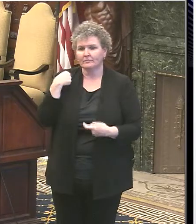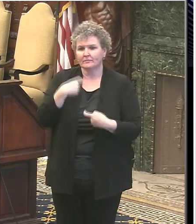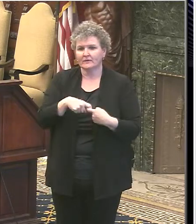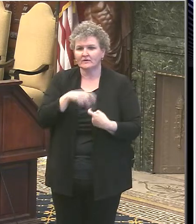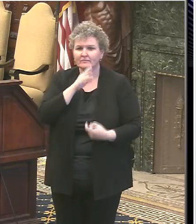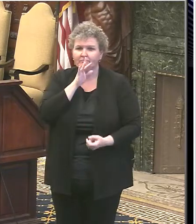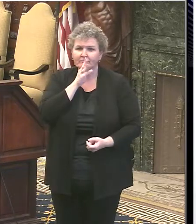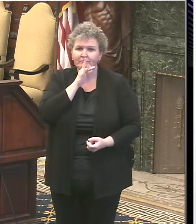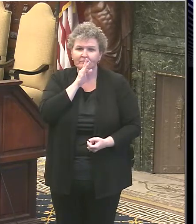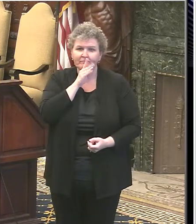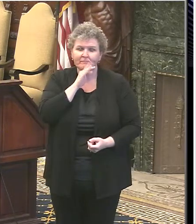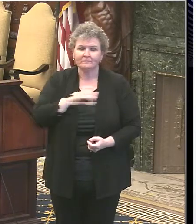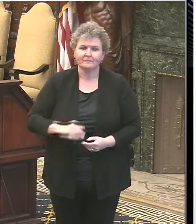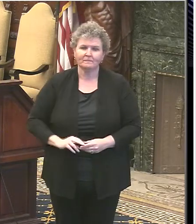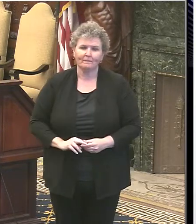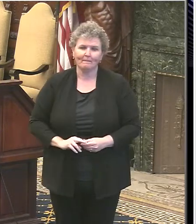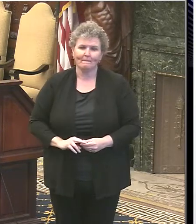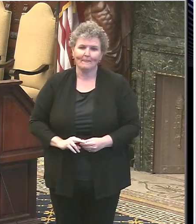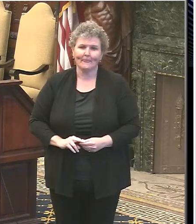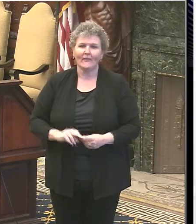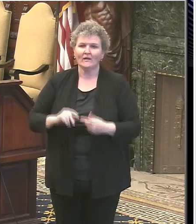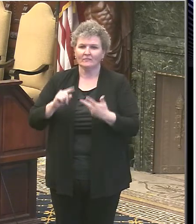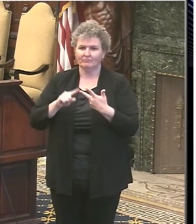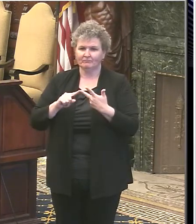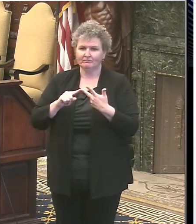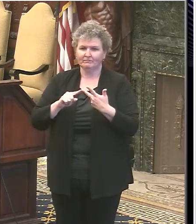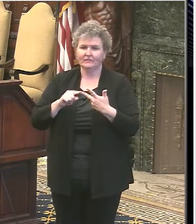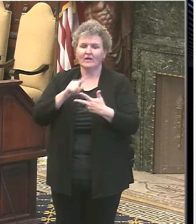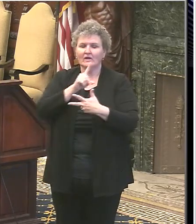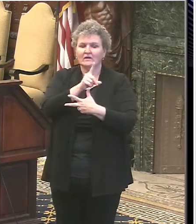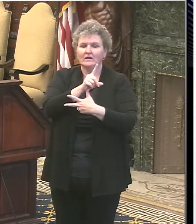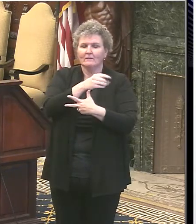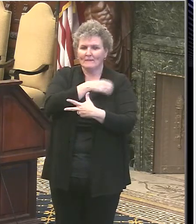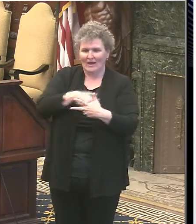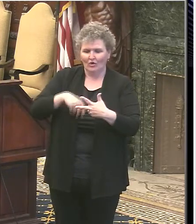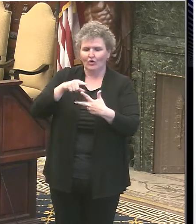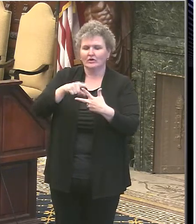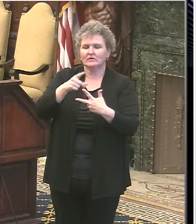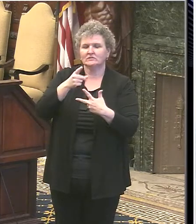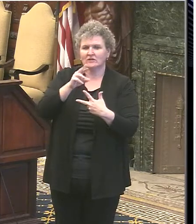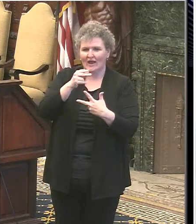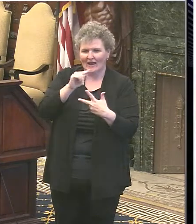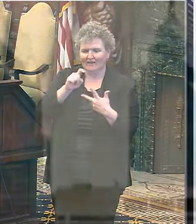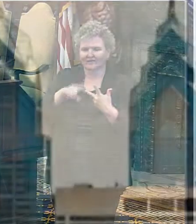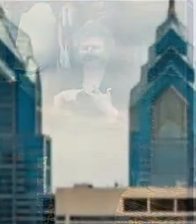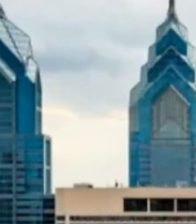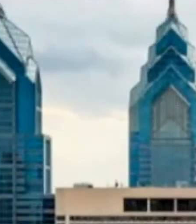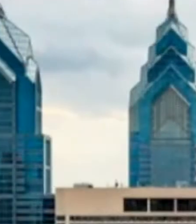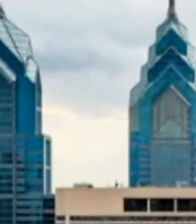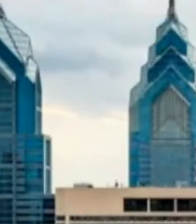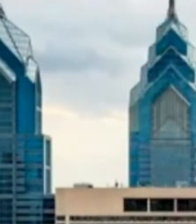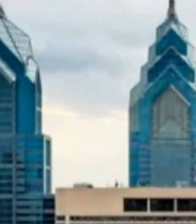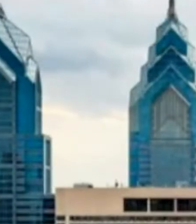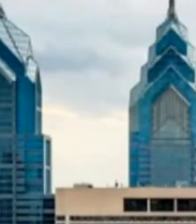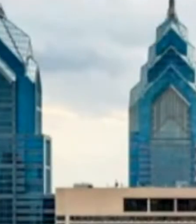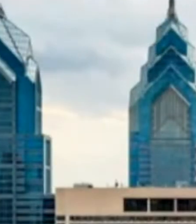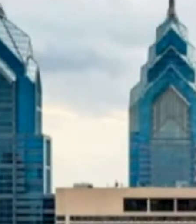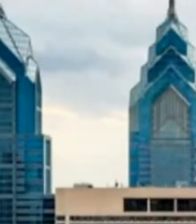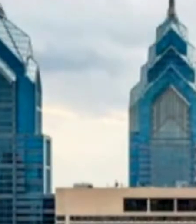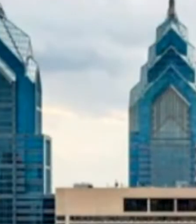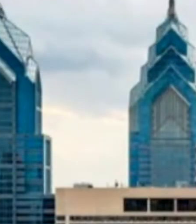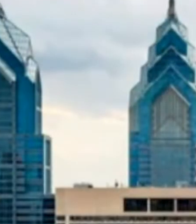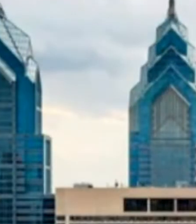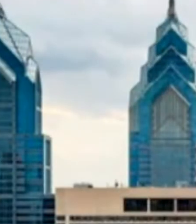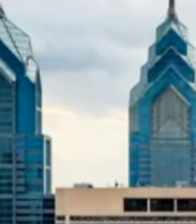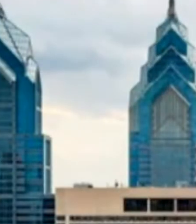of the mayor, Dr. Haidt, and Dr. Farley's remarks. Palabras del alcalde Jim Kenney para el 24 de noviembre